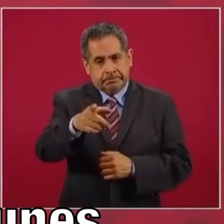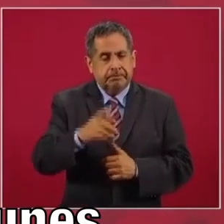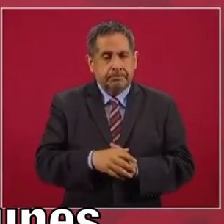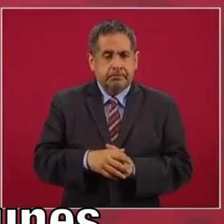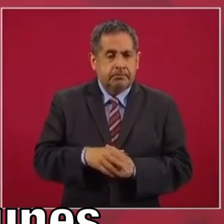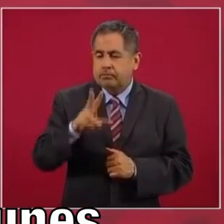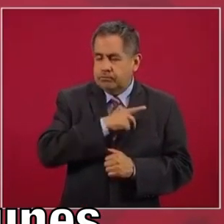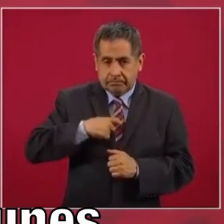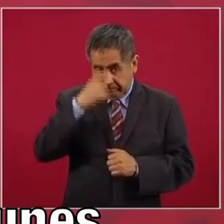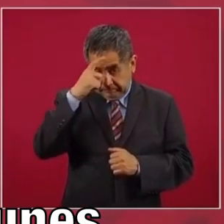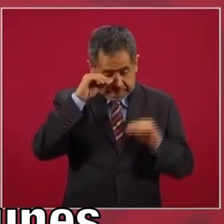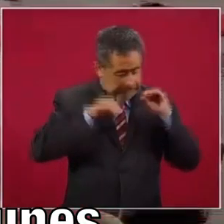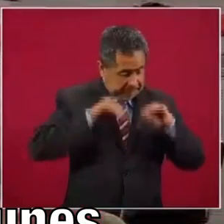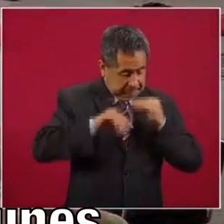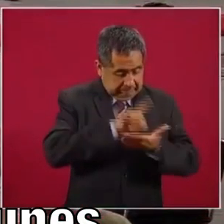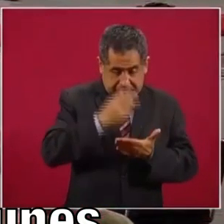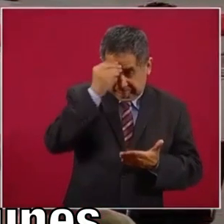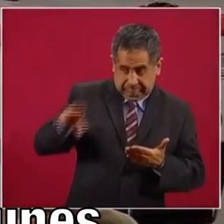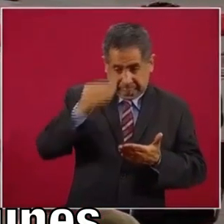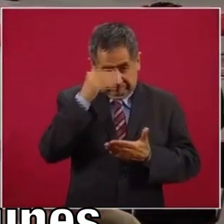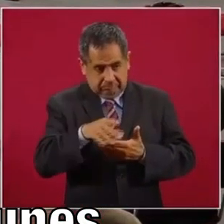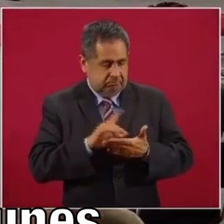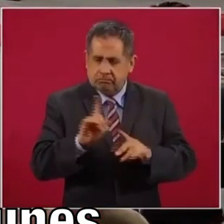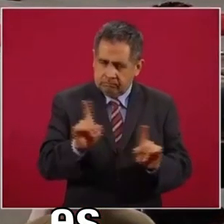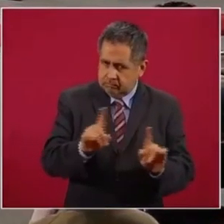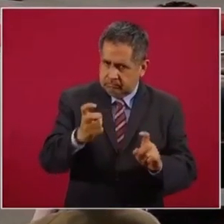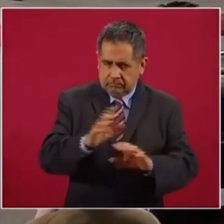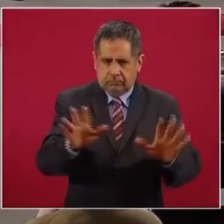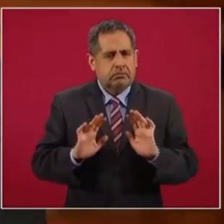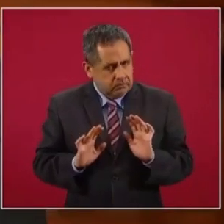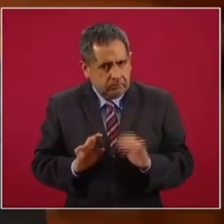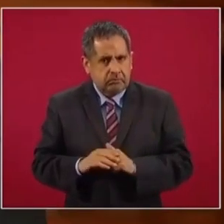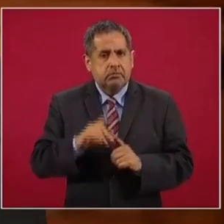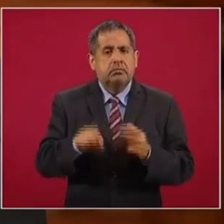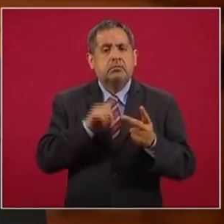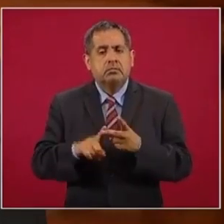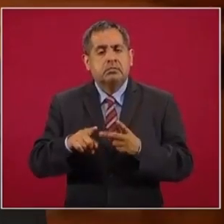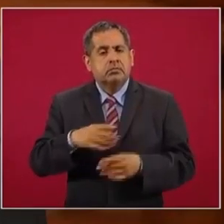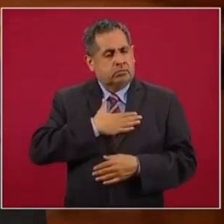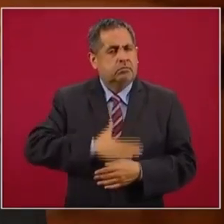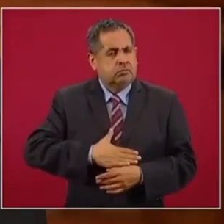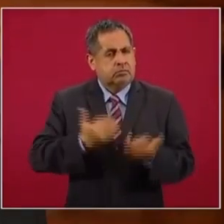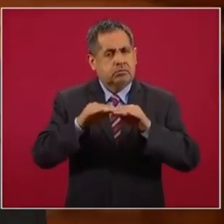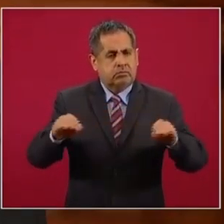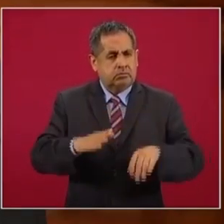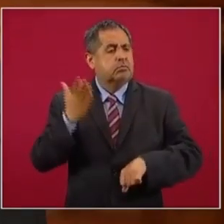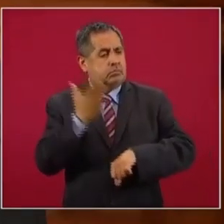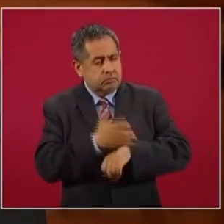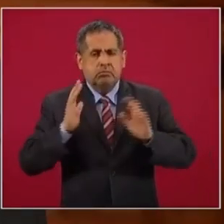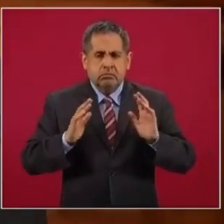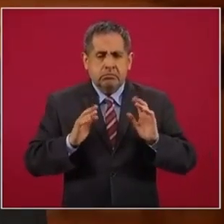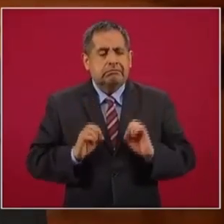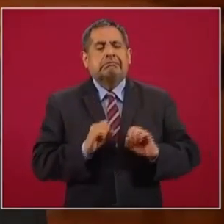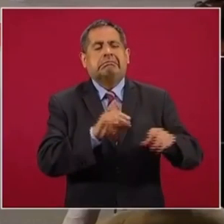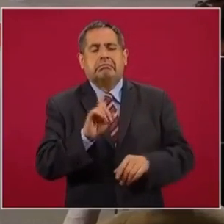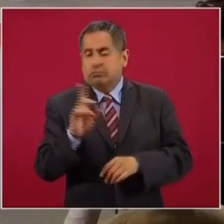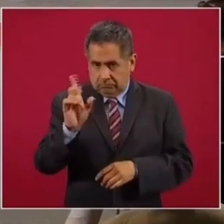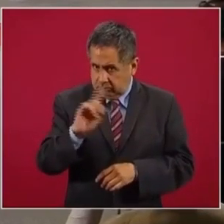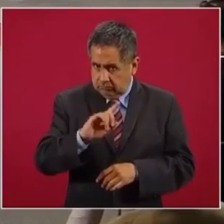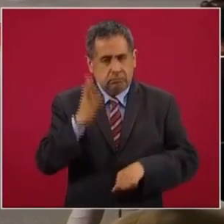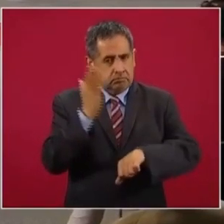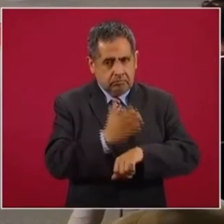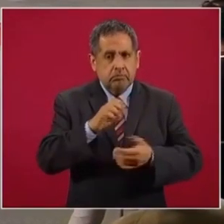no fabricar delitos y al mismo tiempo hacer justicia, que no haya impunidad.